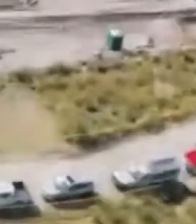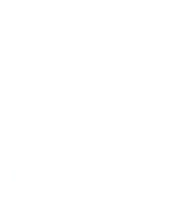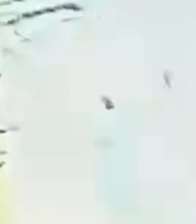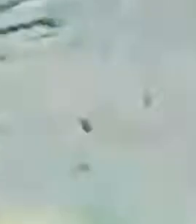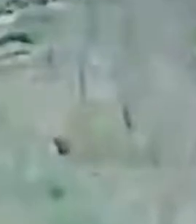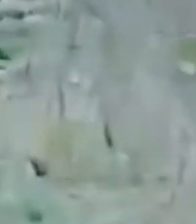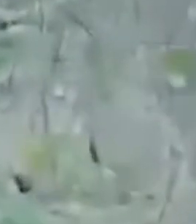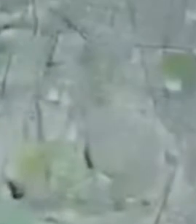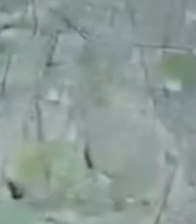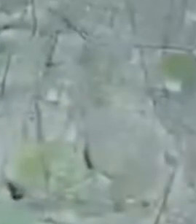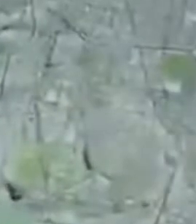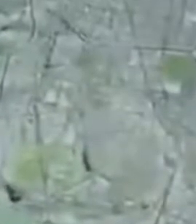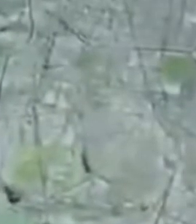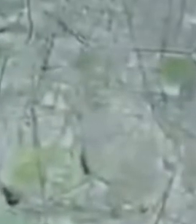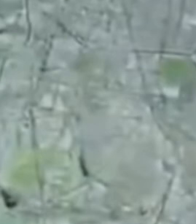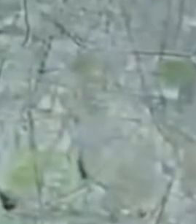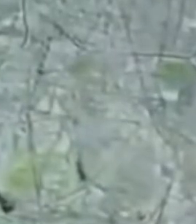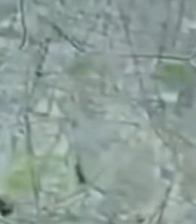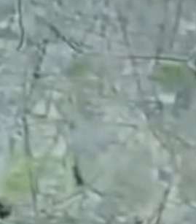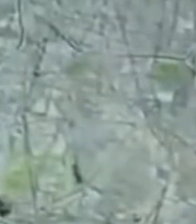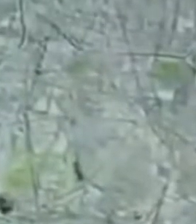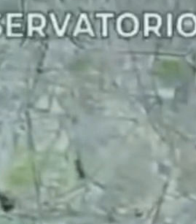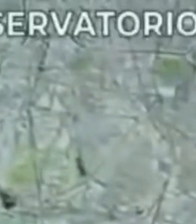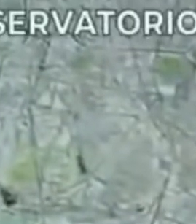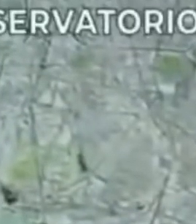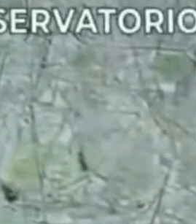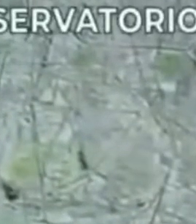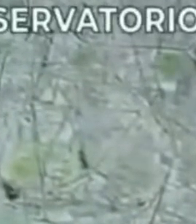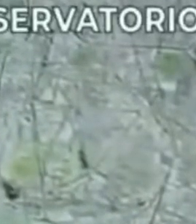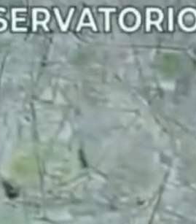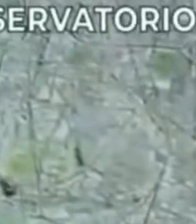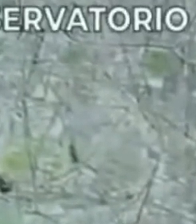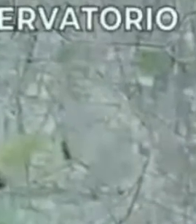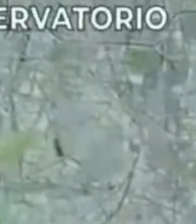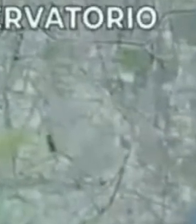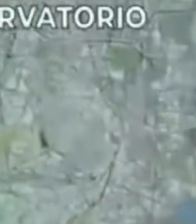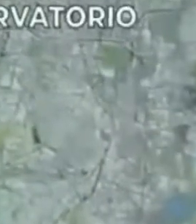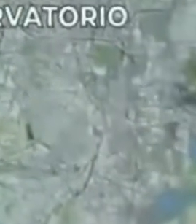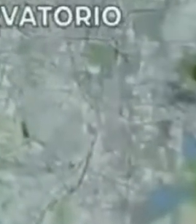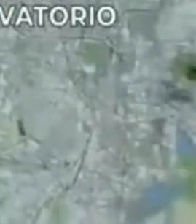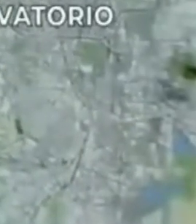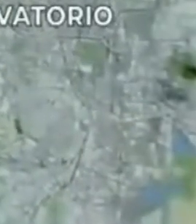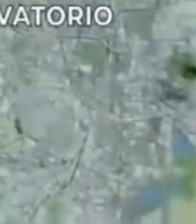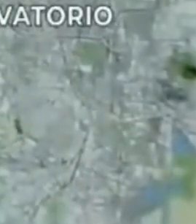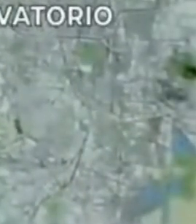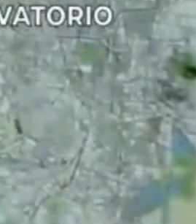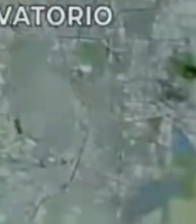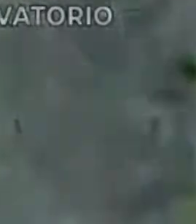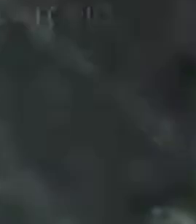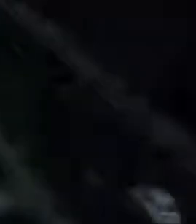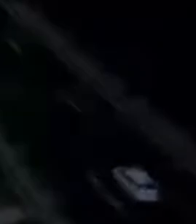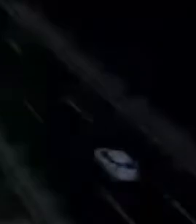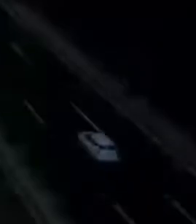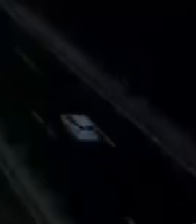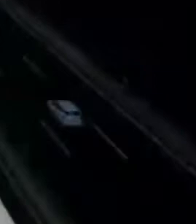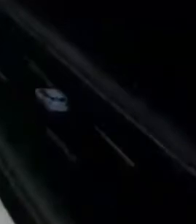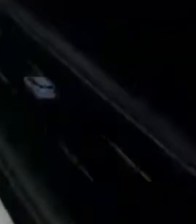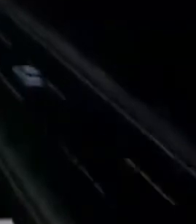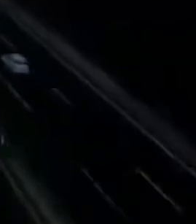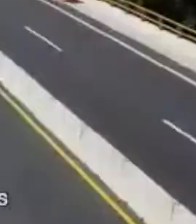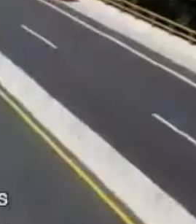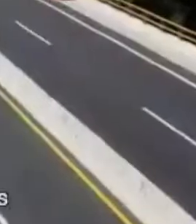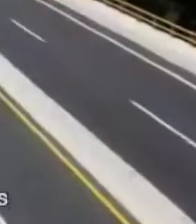4. Tramo 3, 17 kilómetros, avance a la fecha 52.4%. Frente